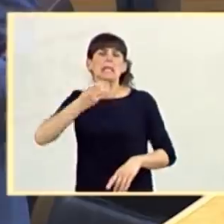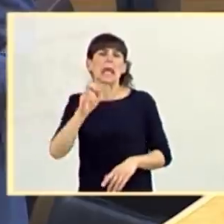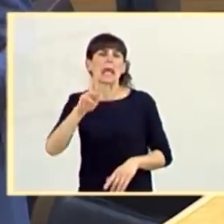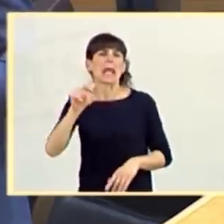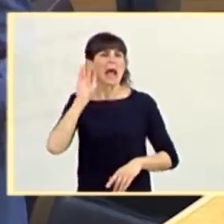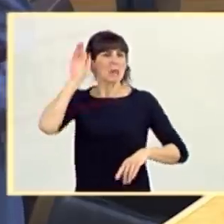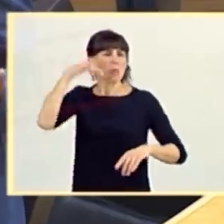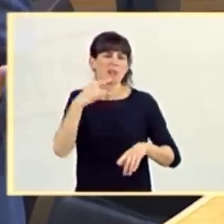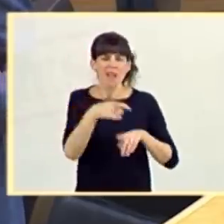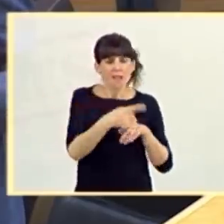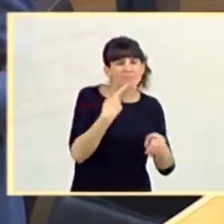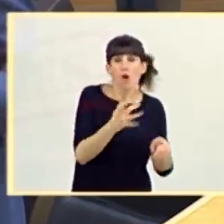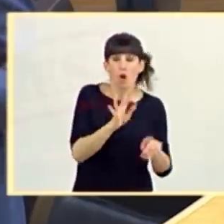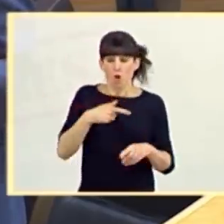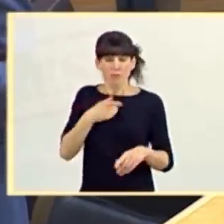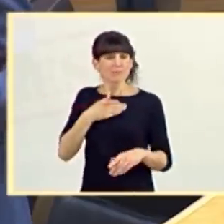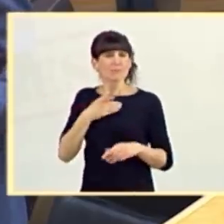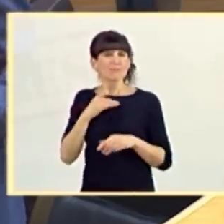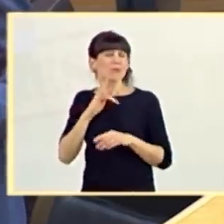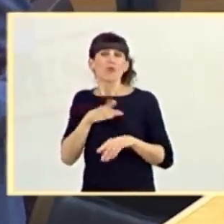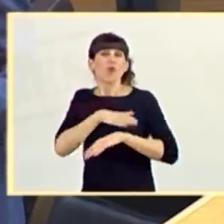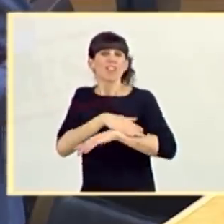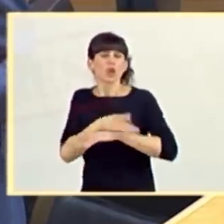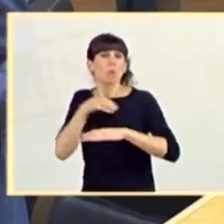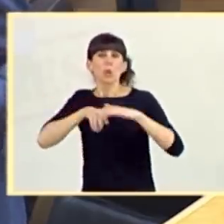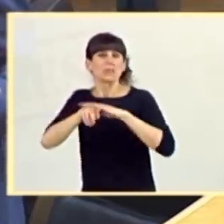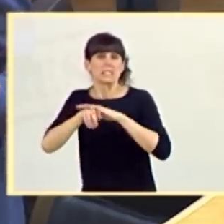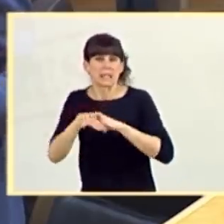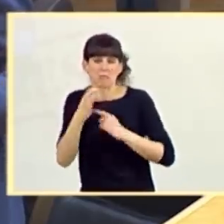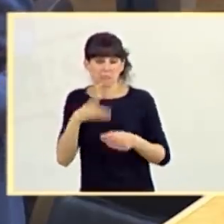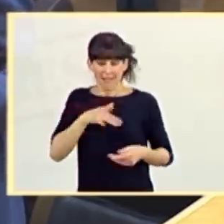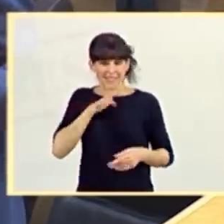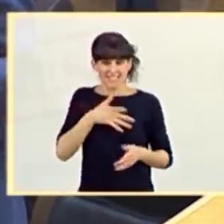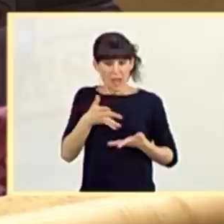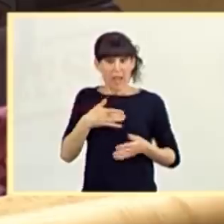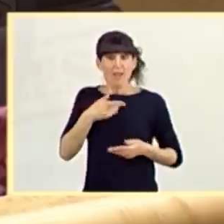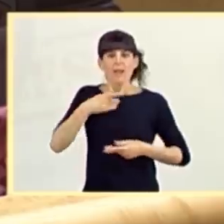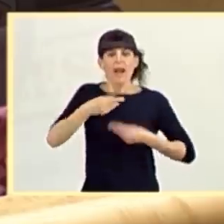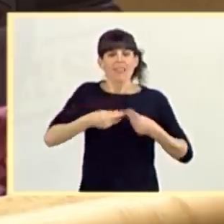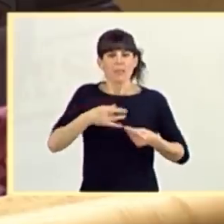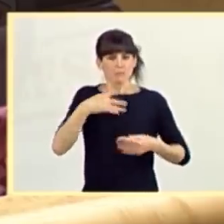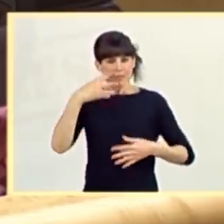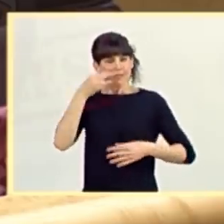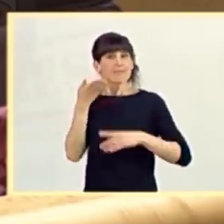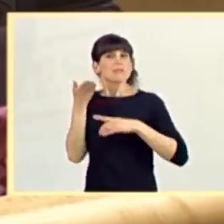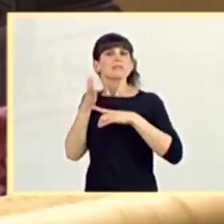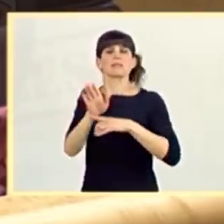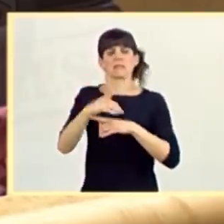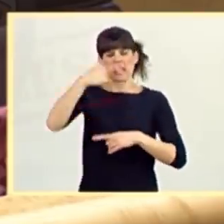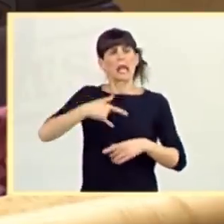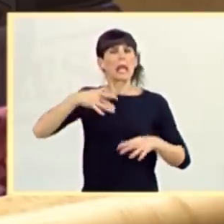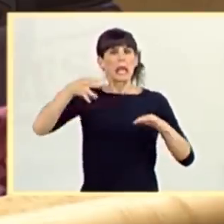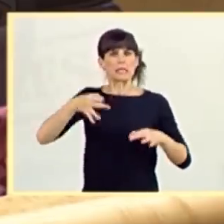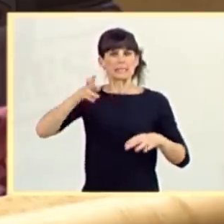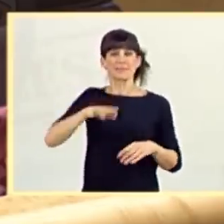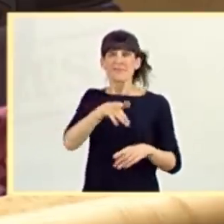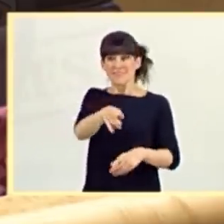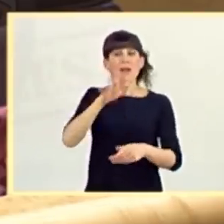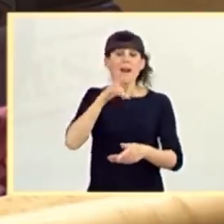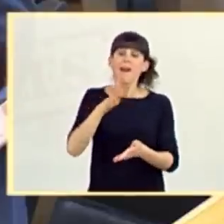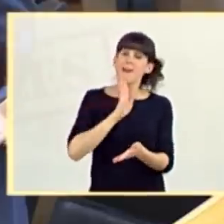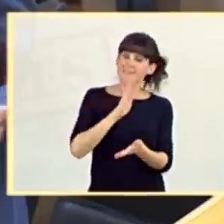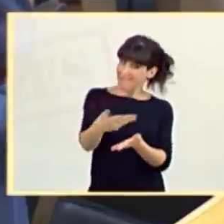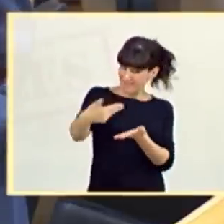estamos tratando de utilizar todos los sistemas judiciales toda la reserva moral que hay para poder destapar este estado ya